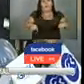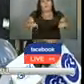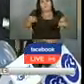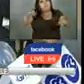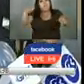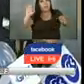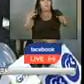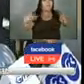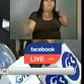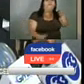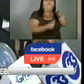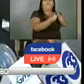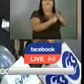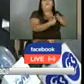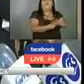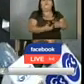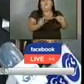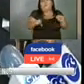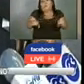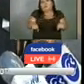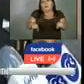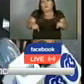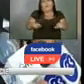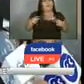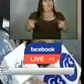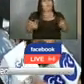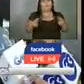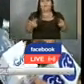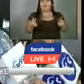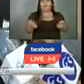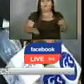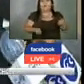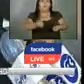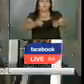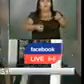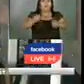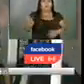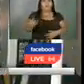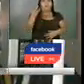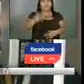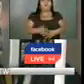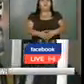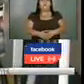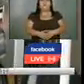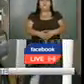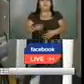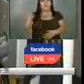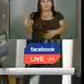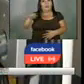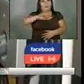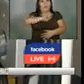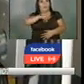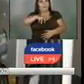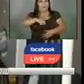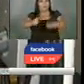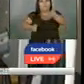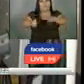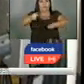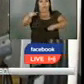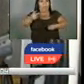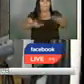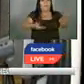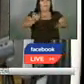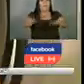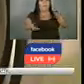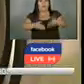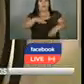va a permitir que se adopte más rápidamente esta tecnología. Este empresario, que se dedica a la distribución